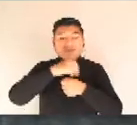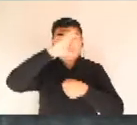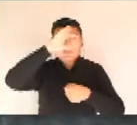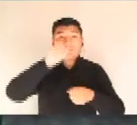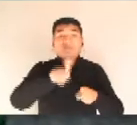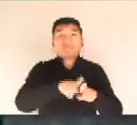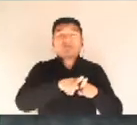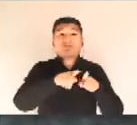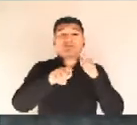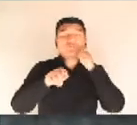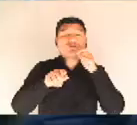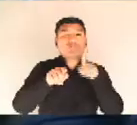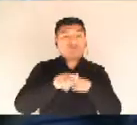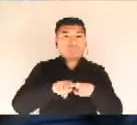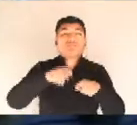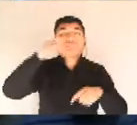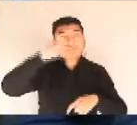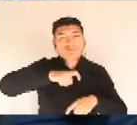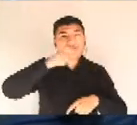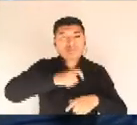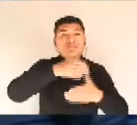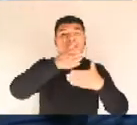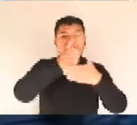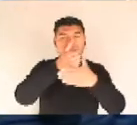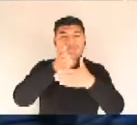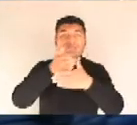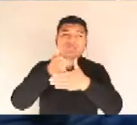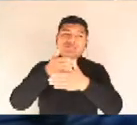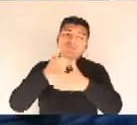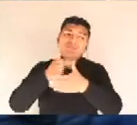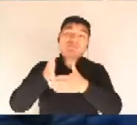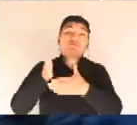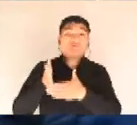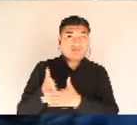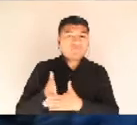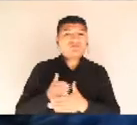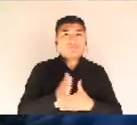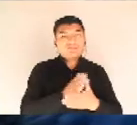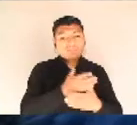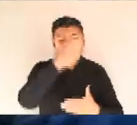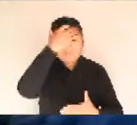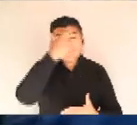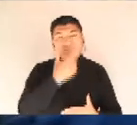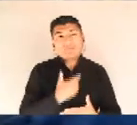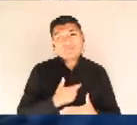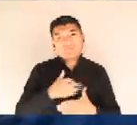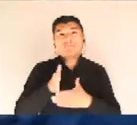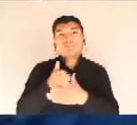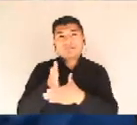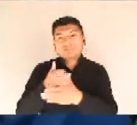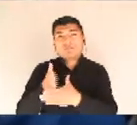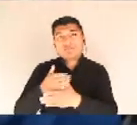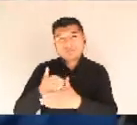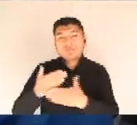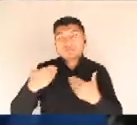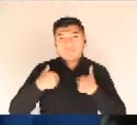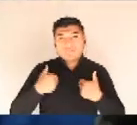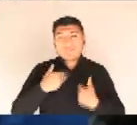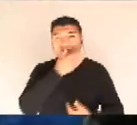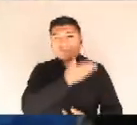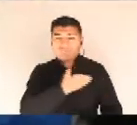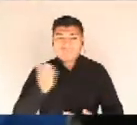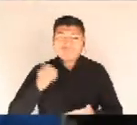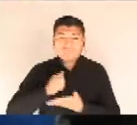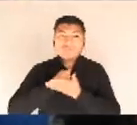y nos ha dicho que tenemos que compartir compartir lo que somos compartir lo que tenemos